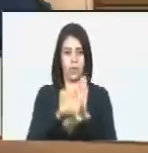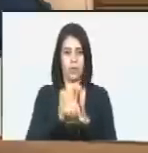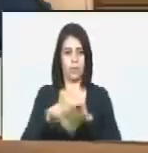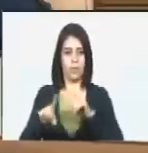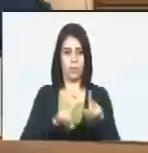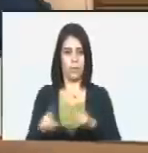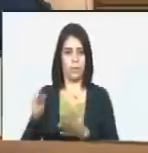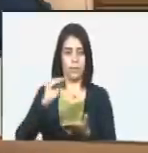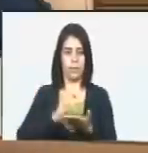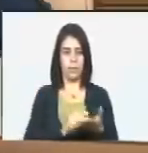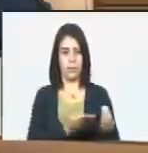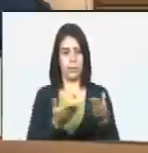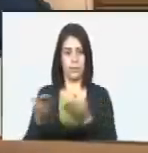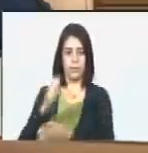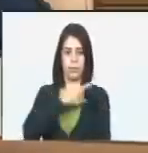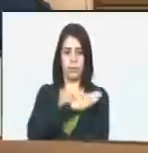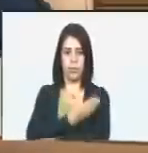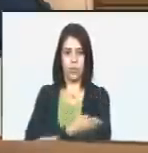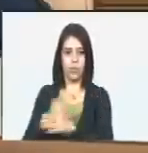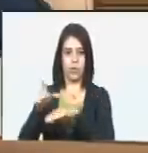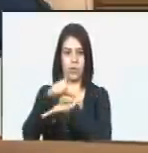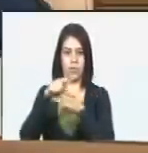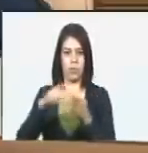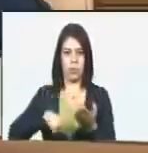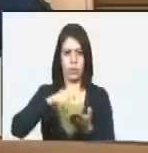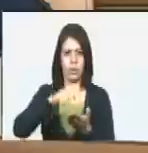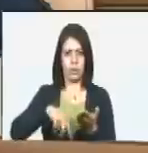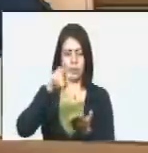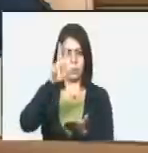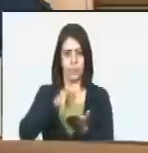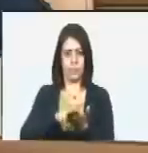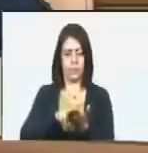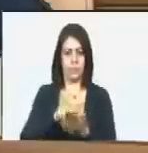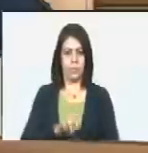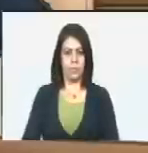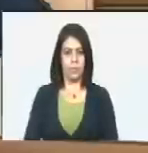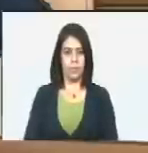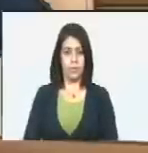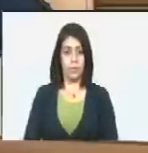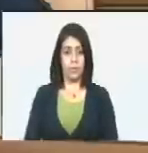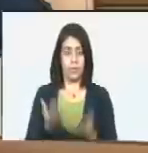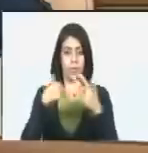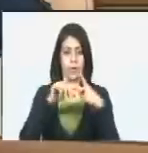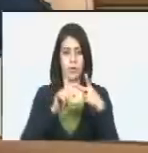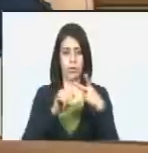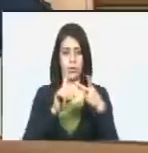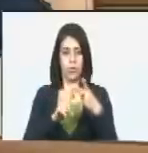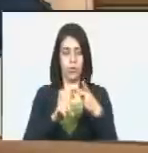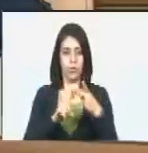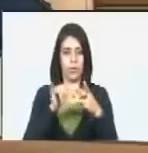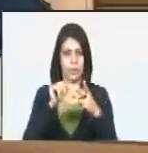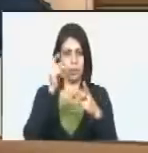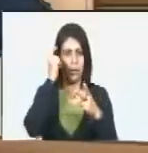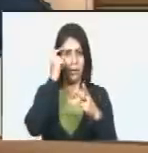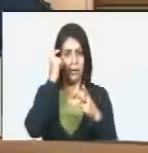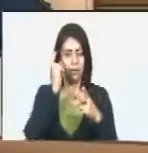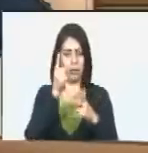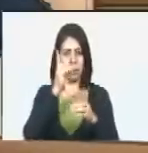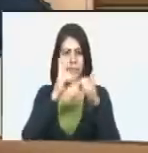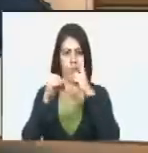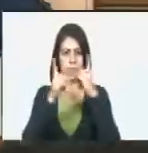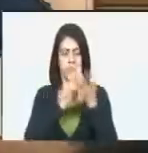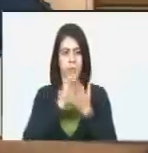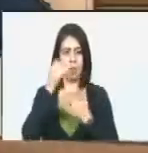al Poder Ejecutivo a los fines de su promulgación. Punto número dos del orden del día. Primera discusión del proyecto de